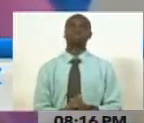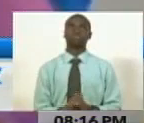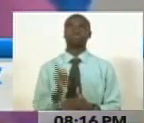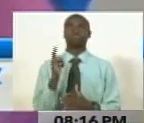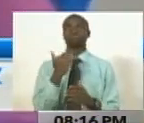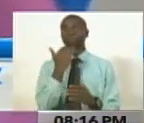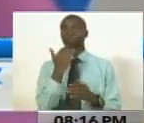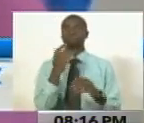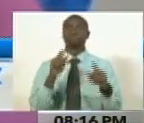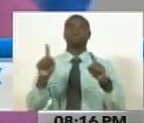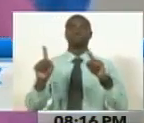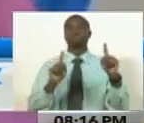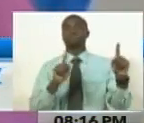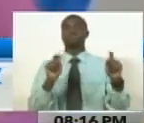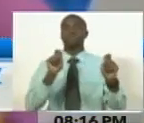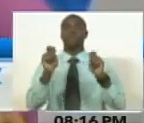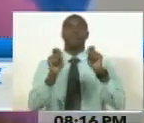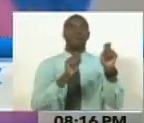Ya va.